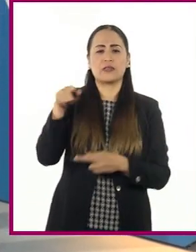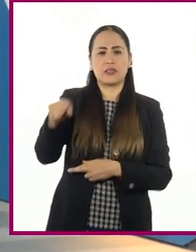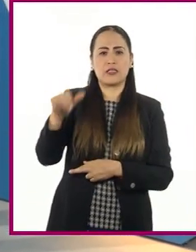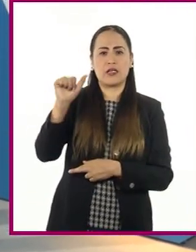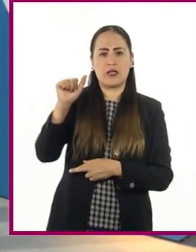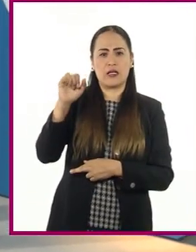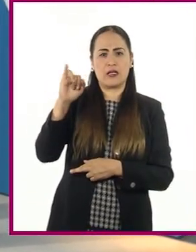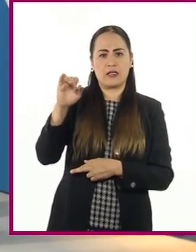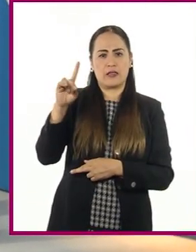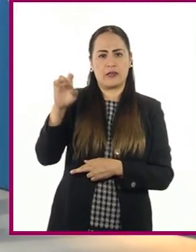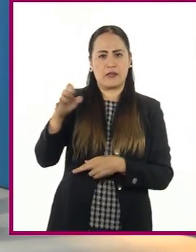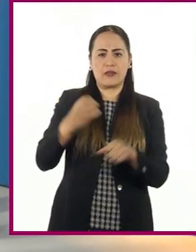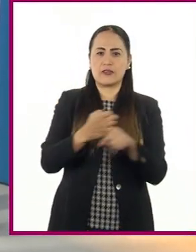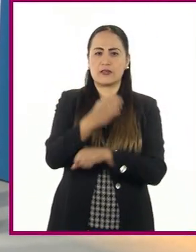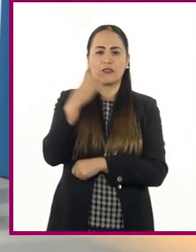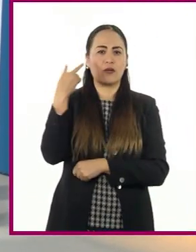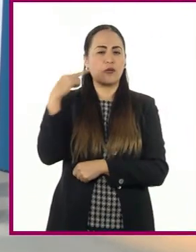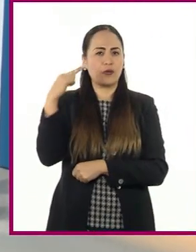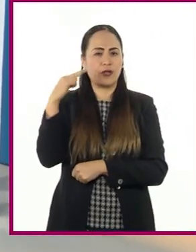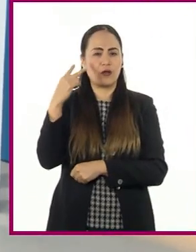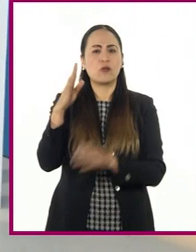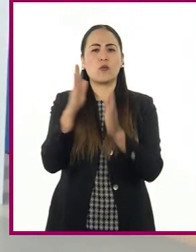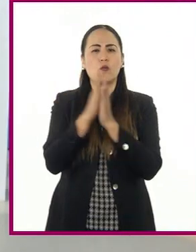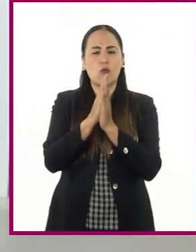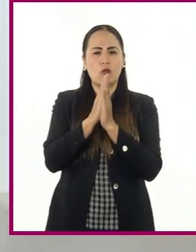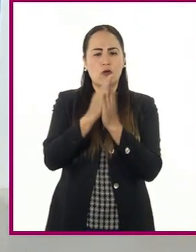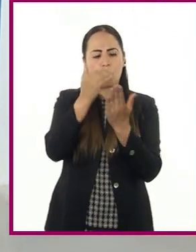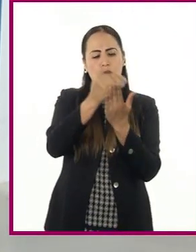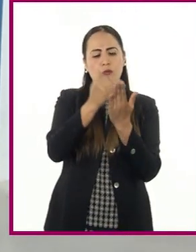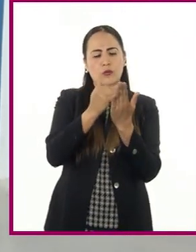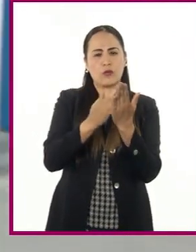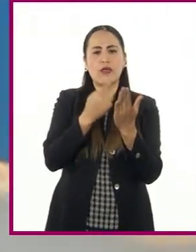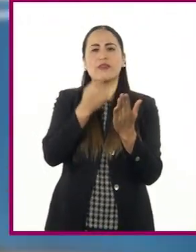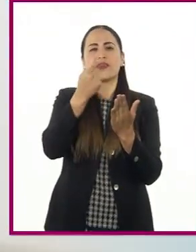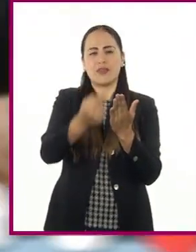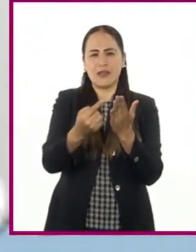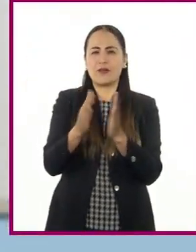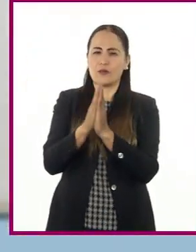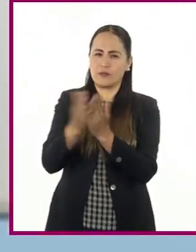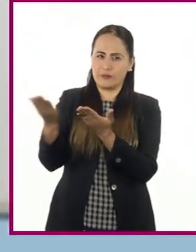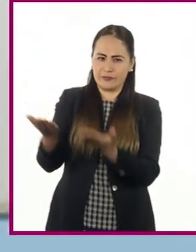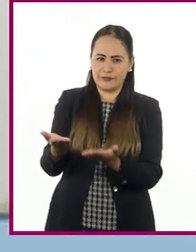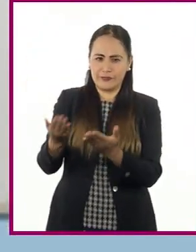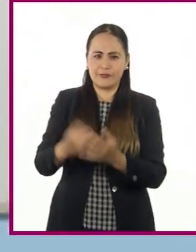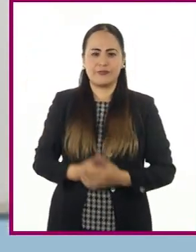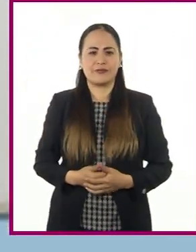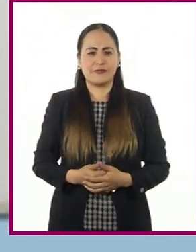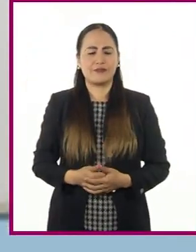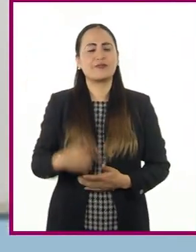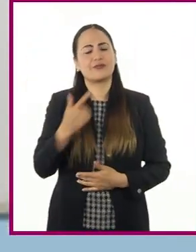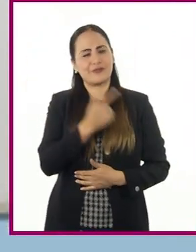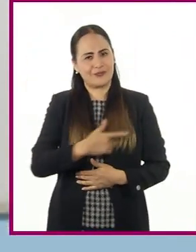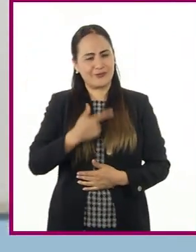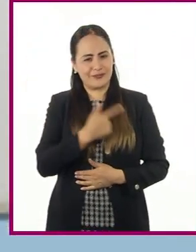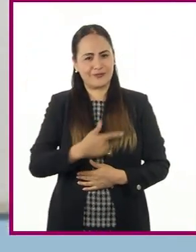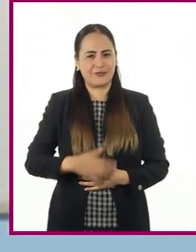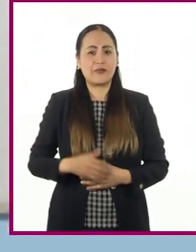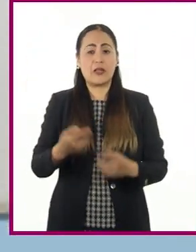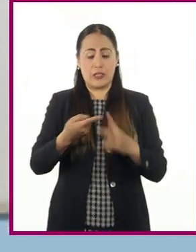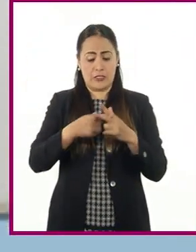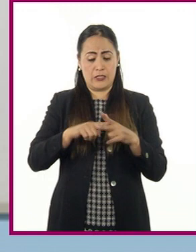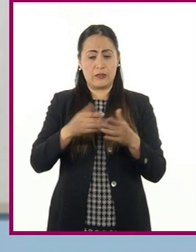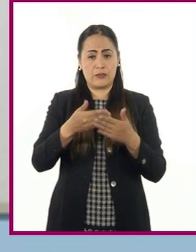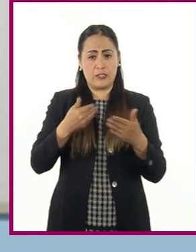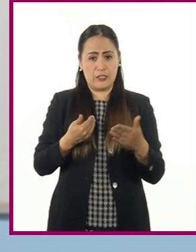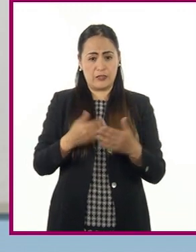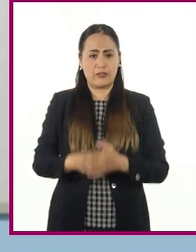Agüet del estado de Veracruz que nos los mencione. Adelante, maestra. Con gusto. Antes de